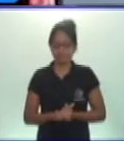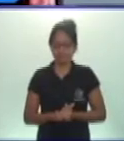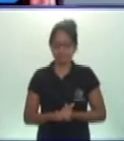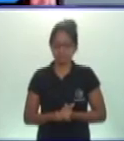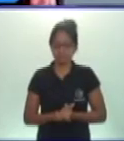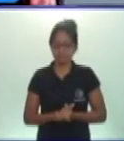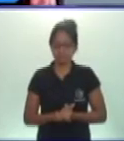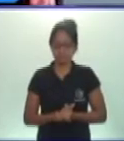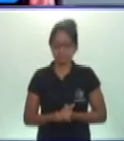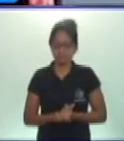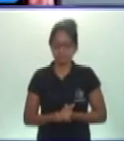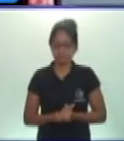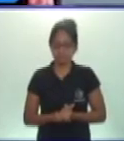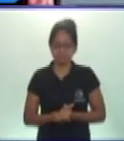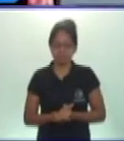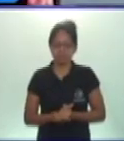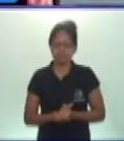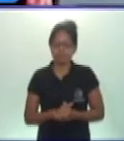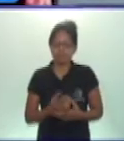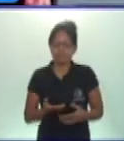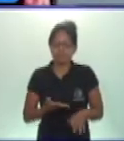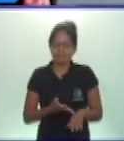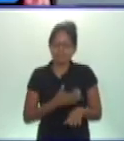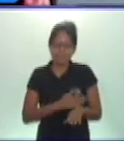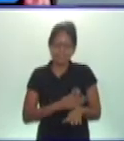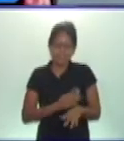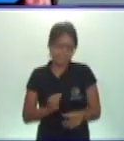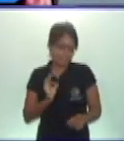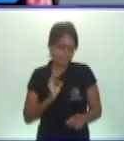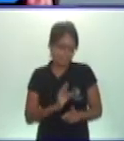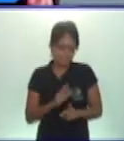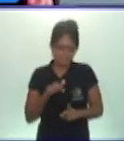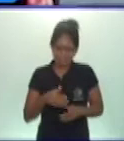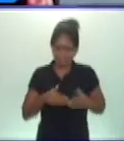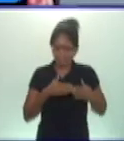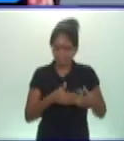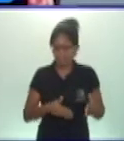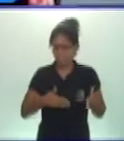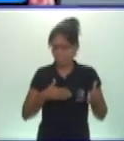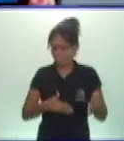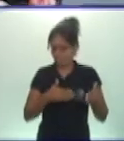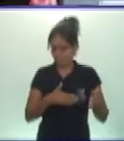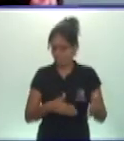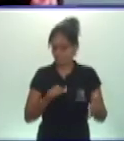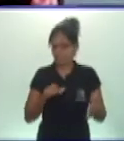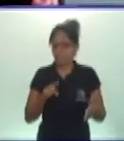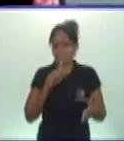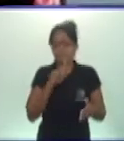al inicio de la flota en 1561, en 1553 el